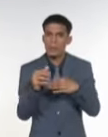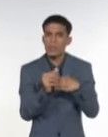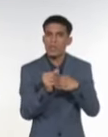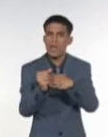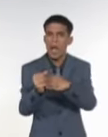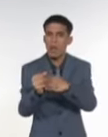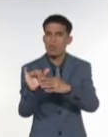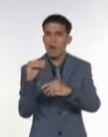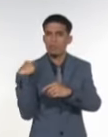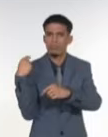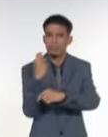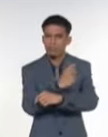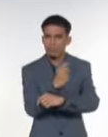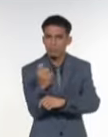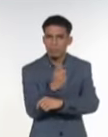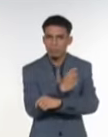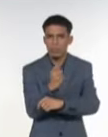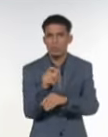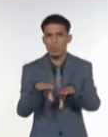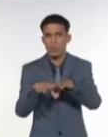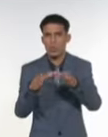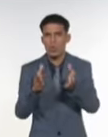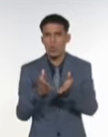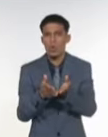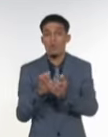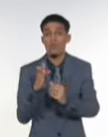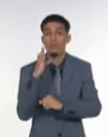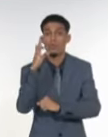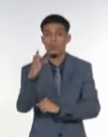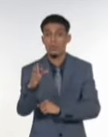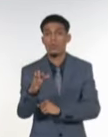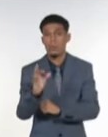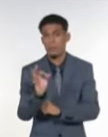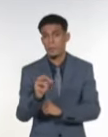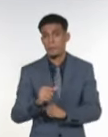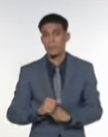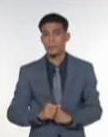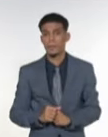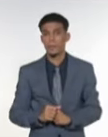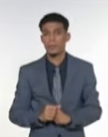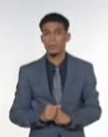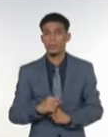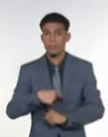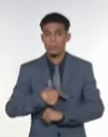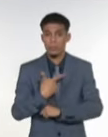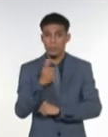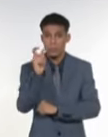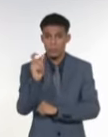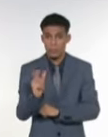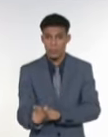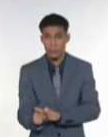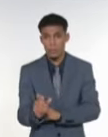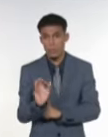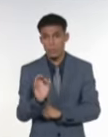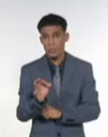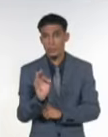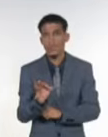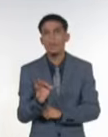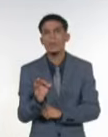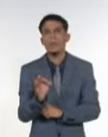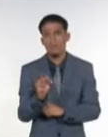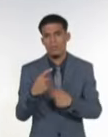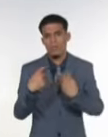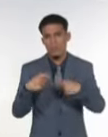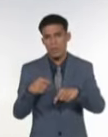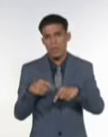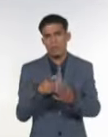hay que guiarlos hacia un destino, el que uno quiere, si los actores son la arcilla nuestra para trabajar.